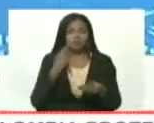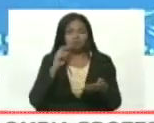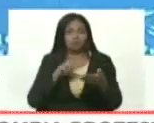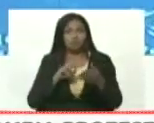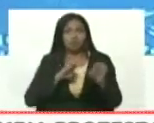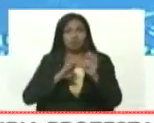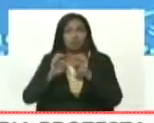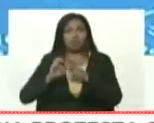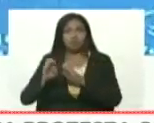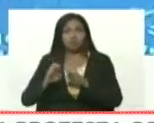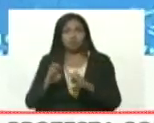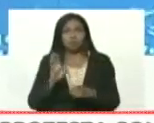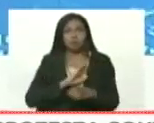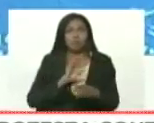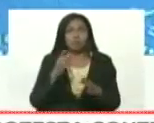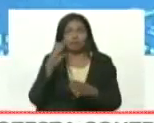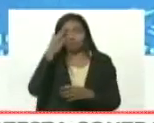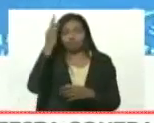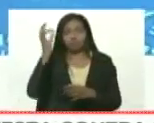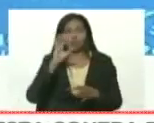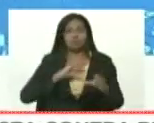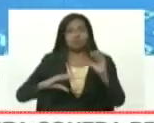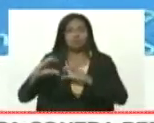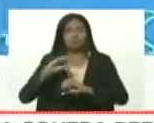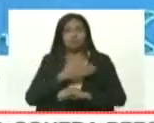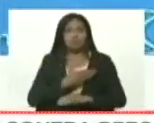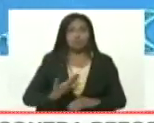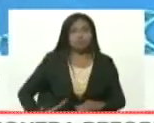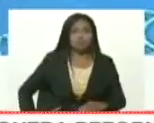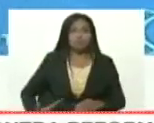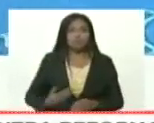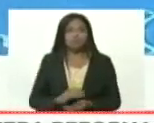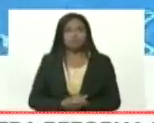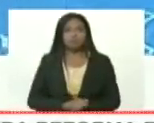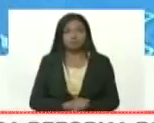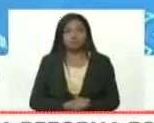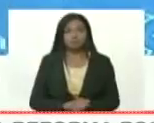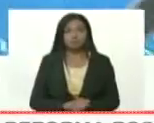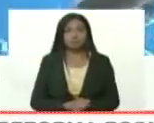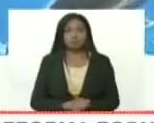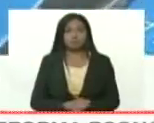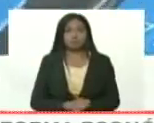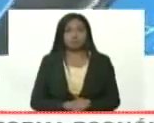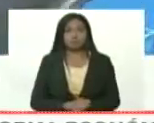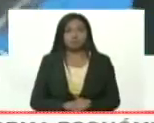a evaluación por parte del Consejo Científico Presidencial. Muy buenas, señor presidente.